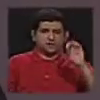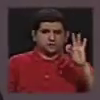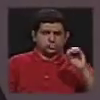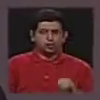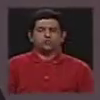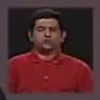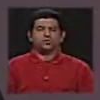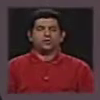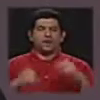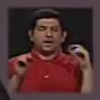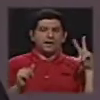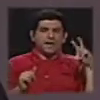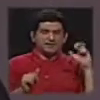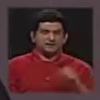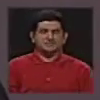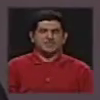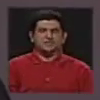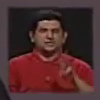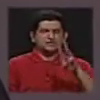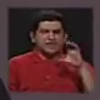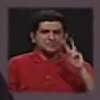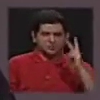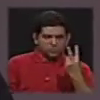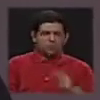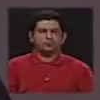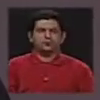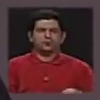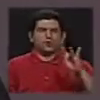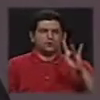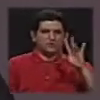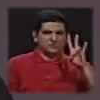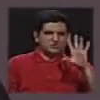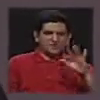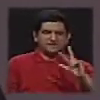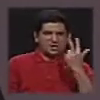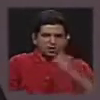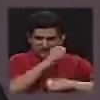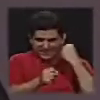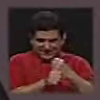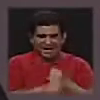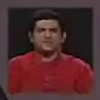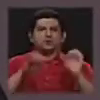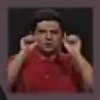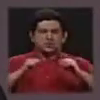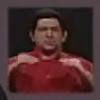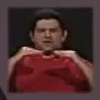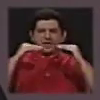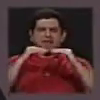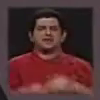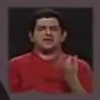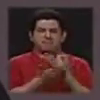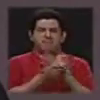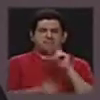a 300 en el primero, 600 en el segundo y 875 en el tercer año, se alcanza el equilibrio financiero necesario